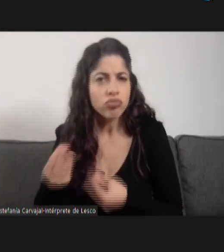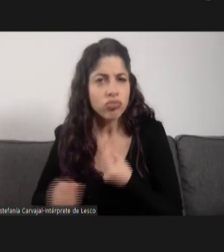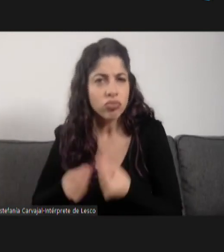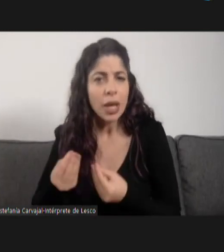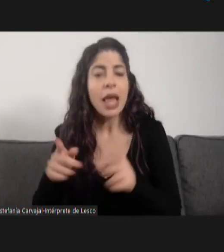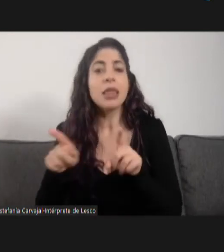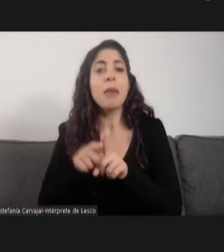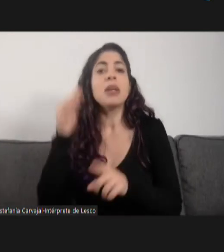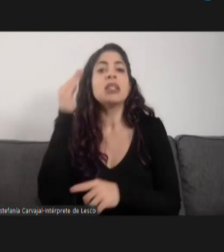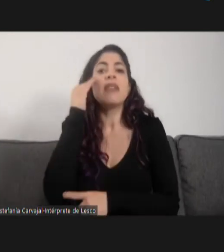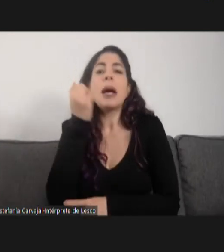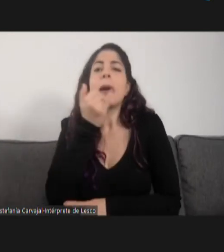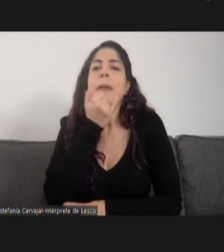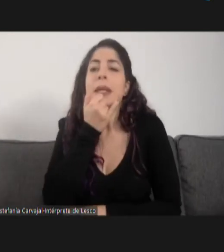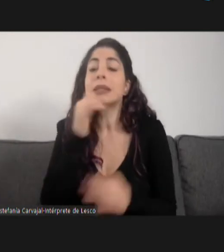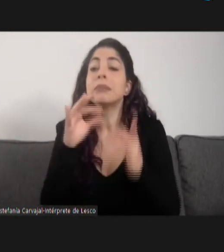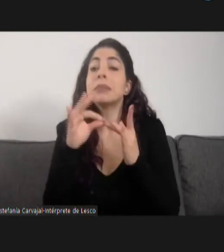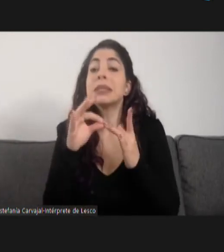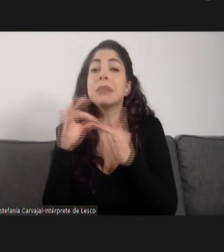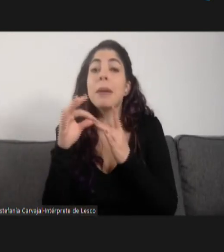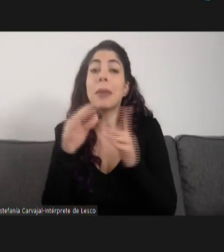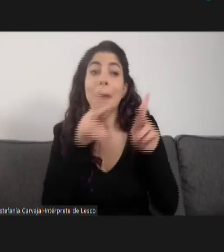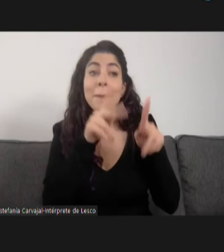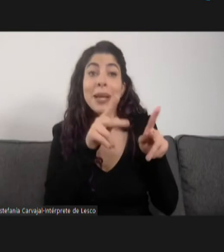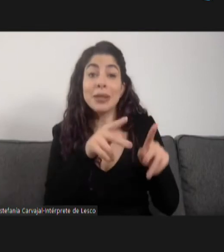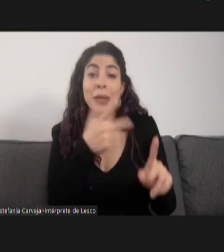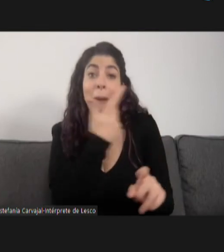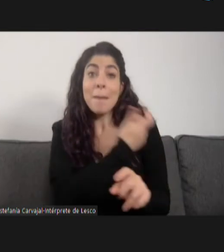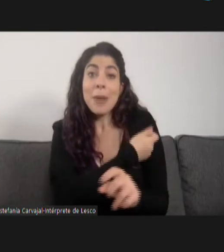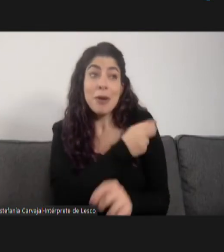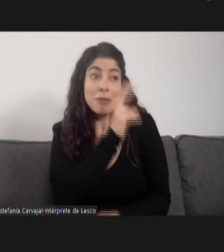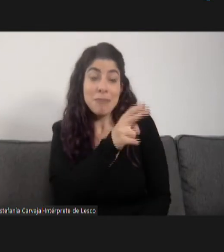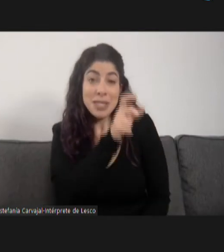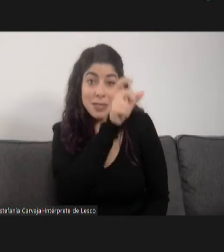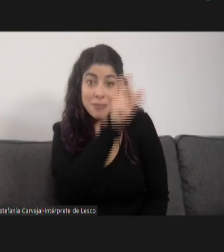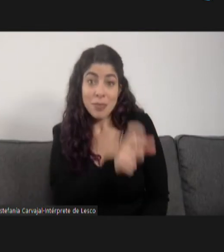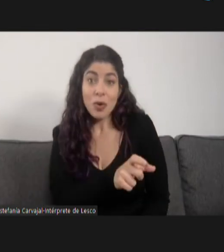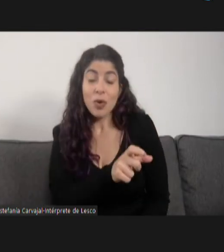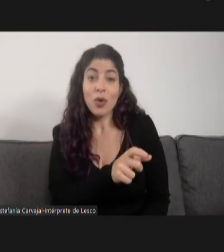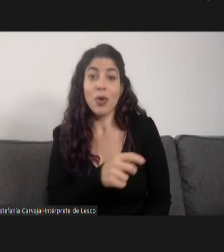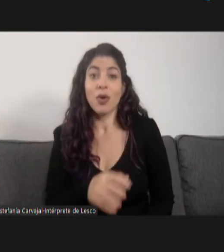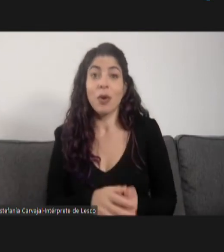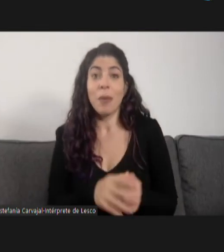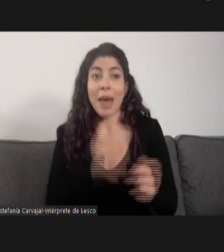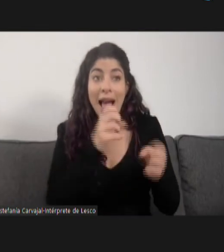qué ha pasado, especialmente con los vacunados por la persona implicada directamente en este caso.